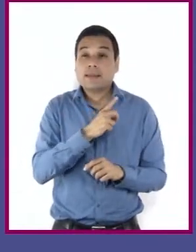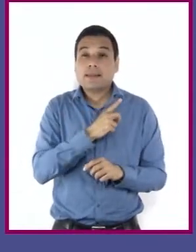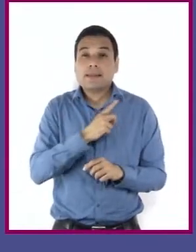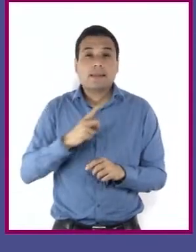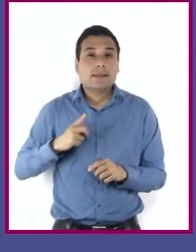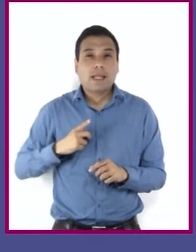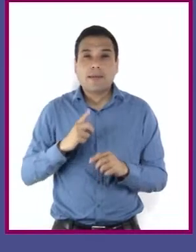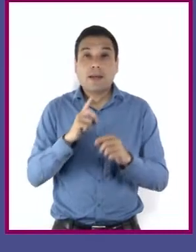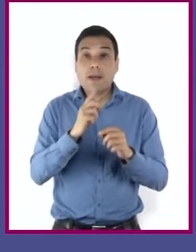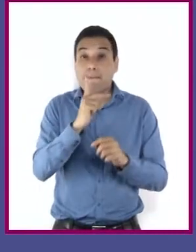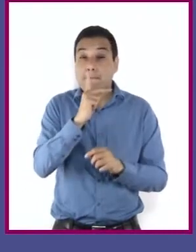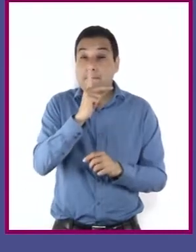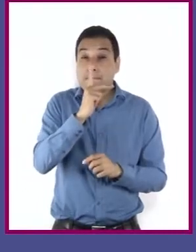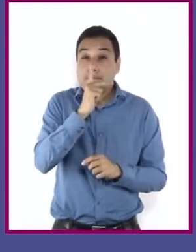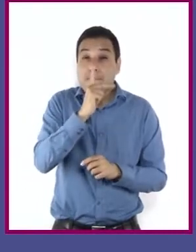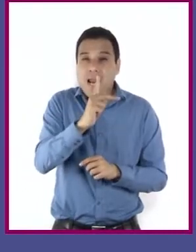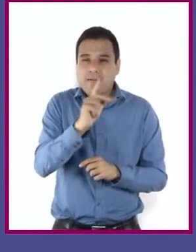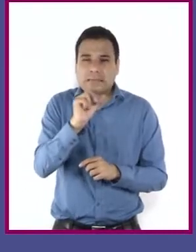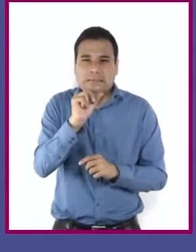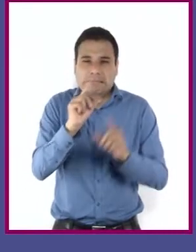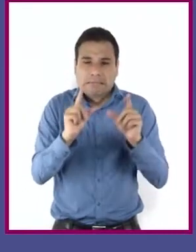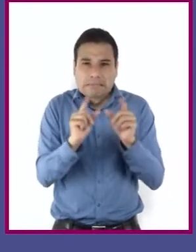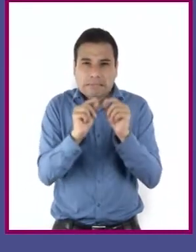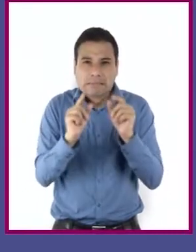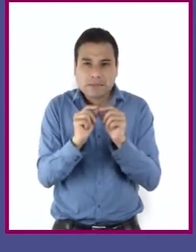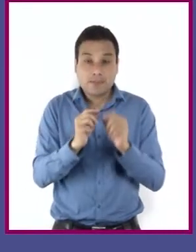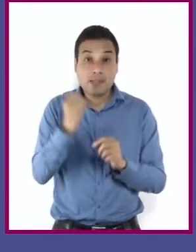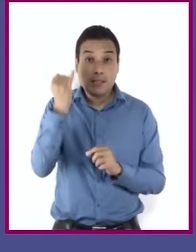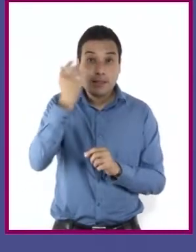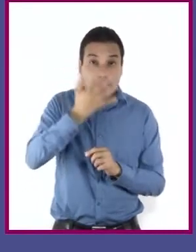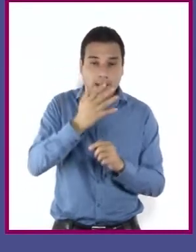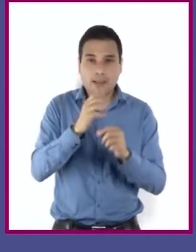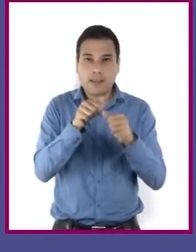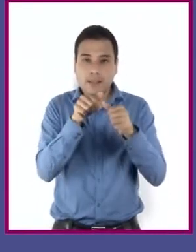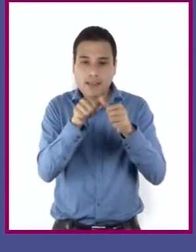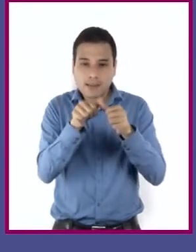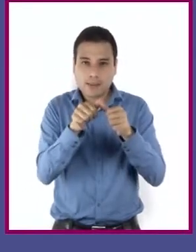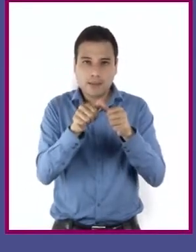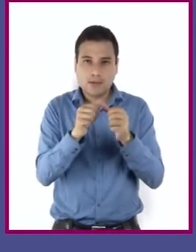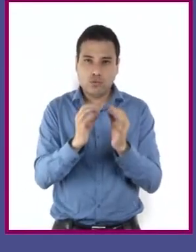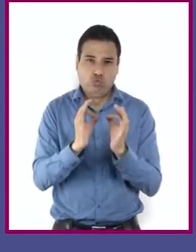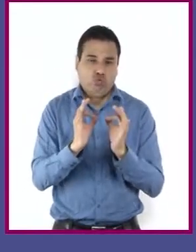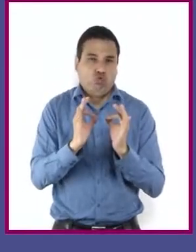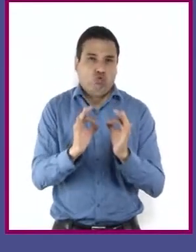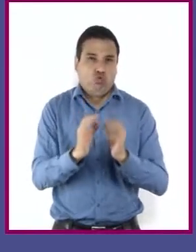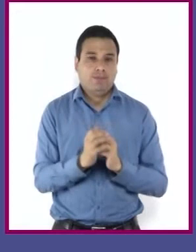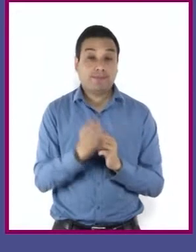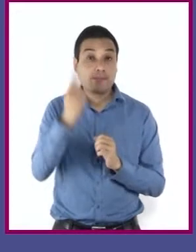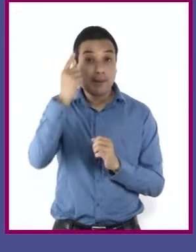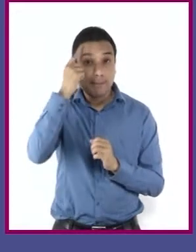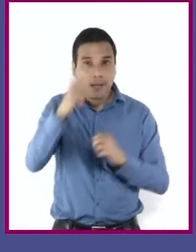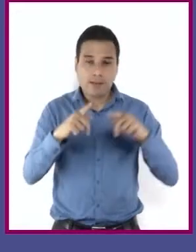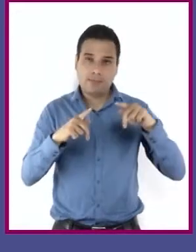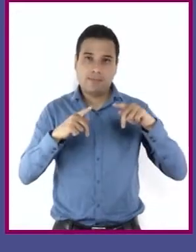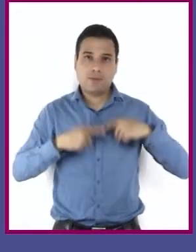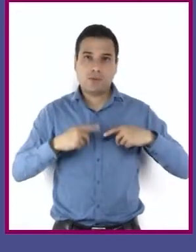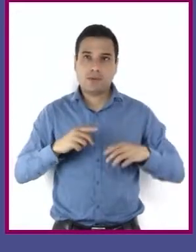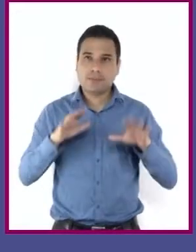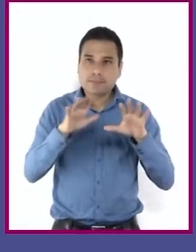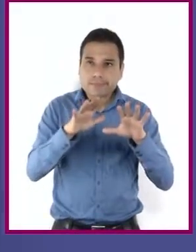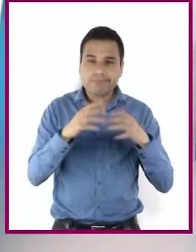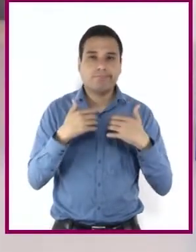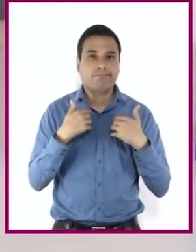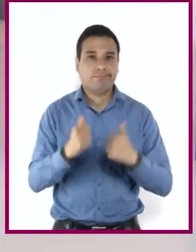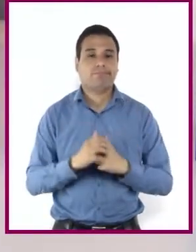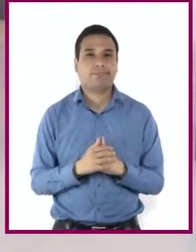posible de texto. Las letras e imágenes deben tener un tamaño adecuado para que sea visualmente